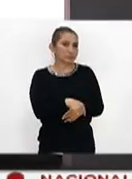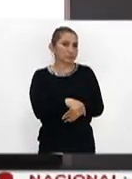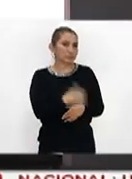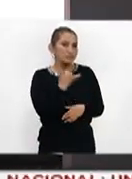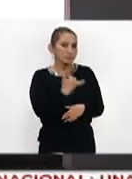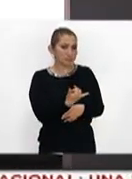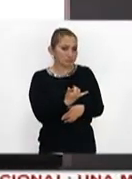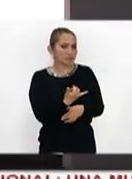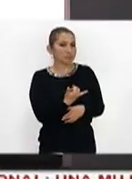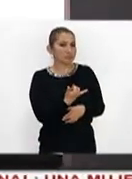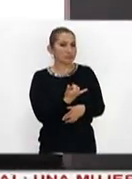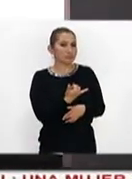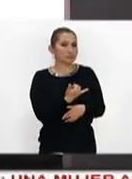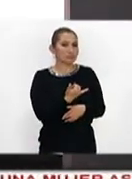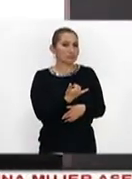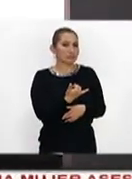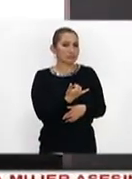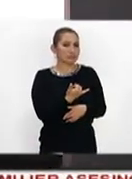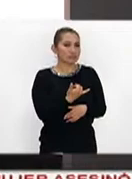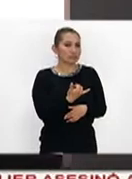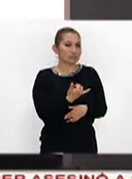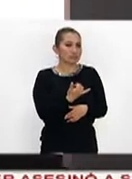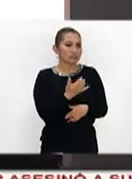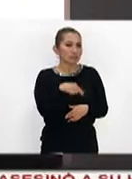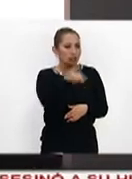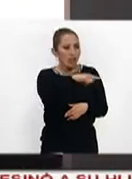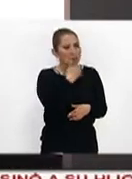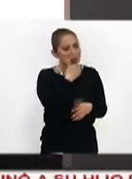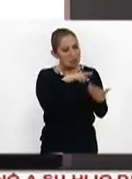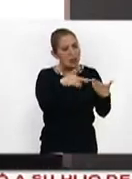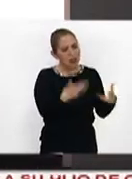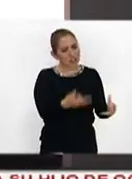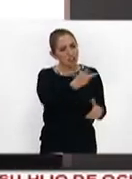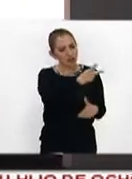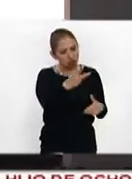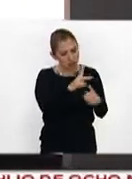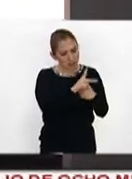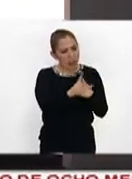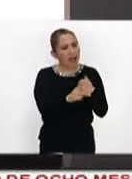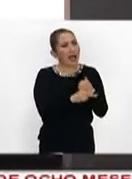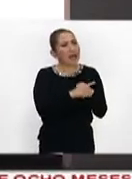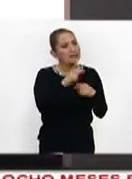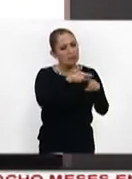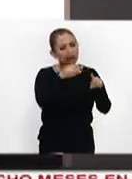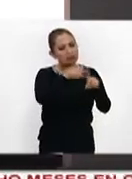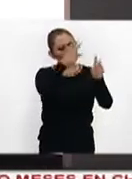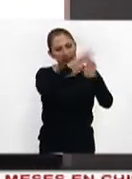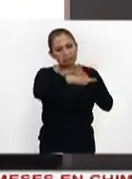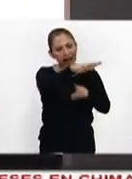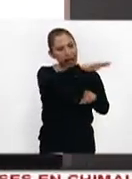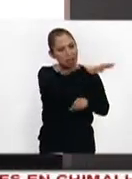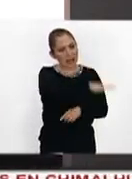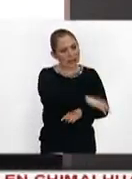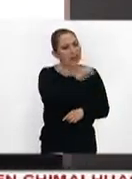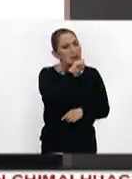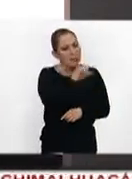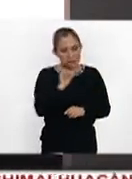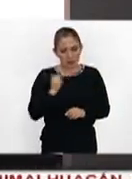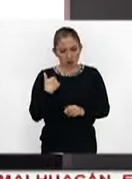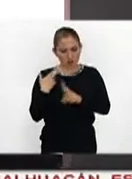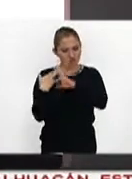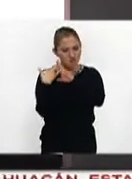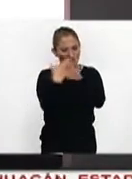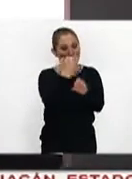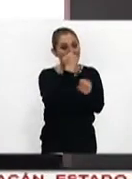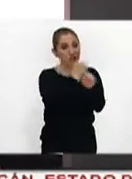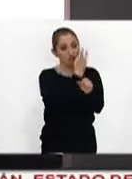Y donde no solamente hay una buena relación bilateral en los diversos ámbitos, acabamos de celebrar